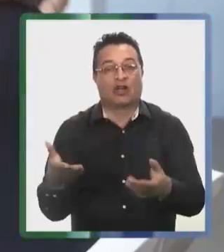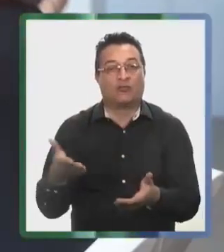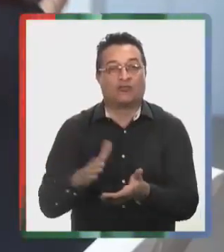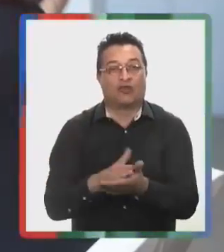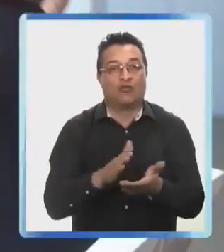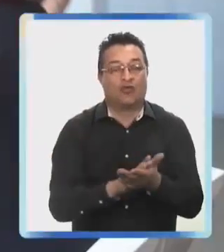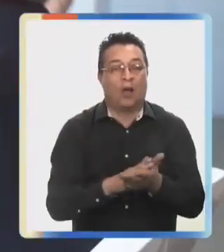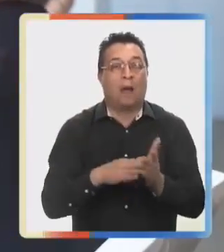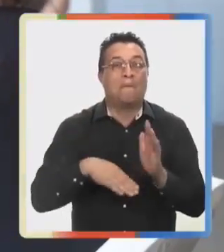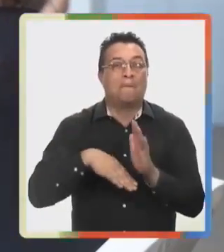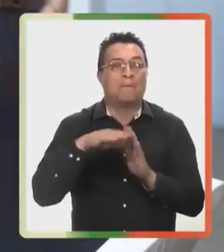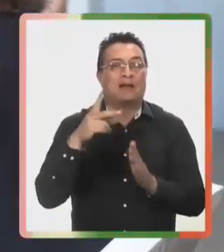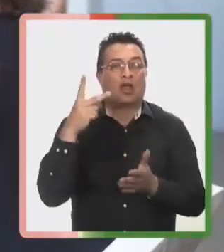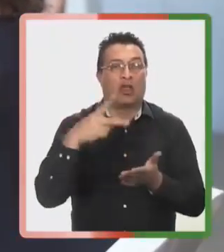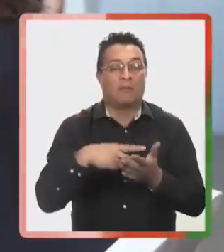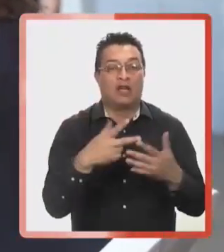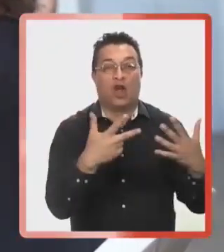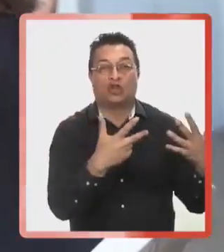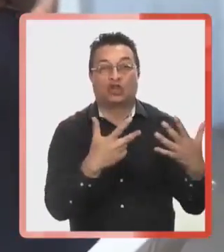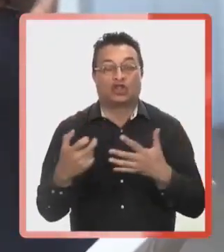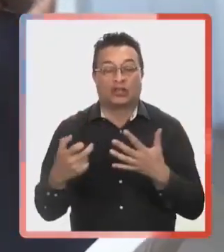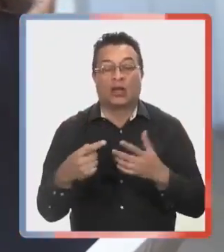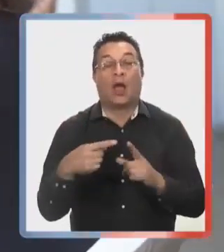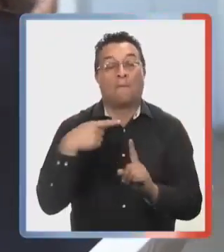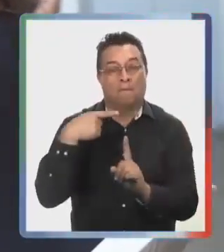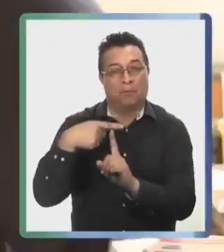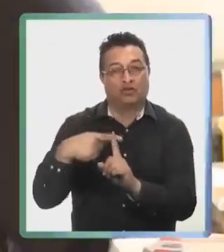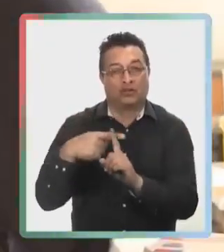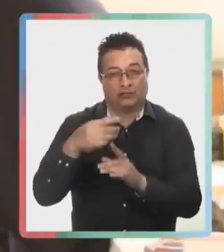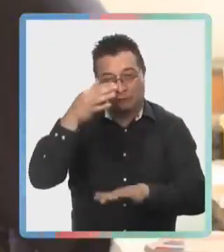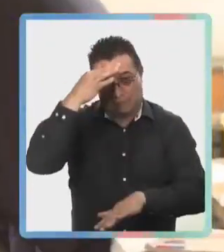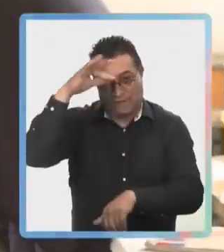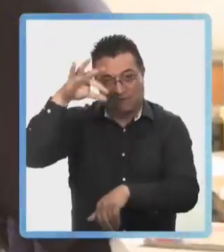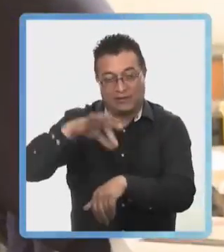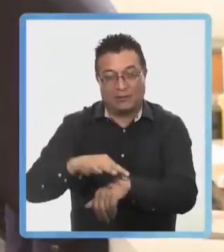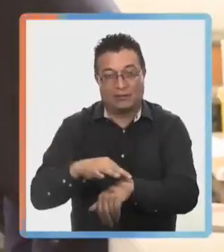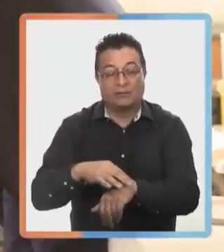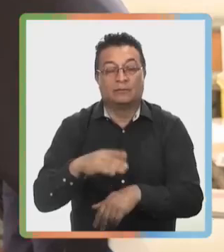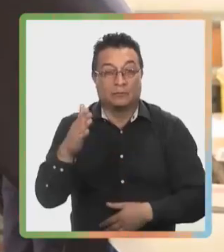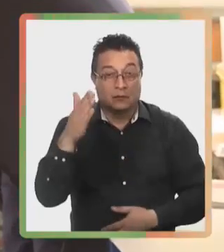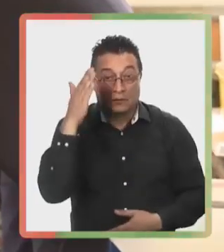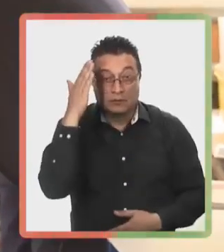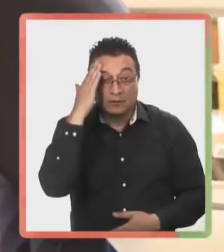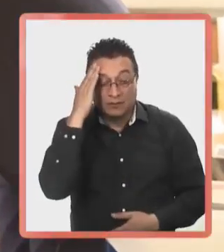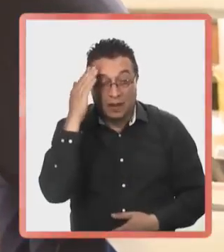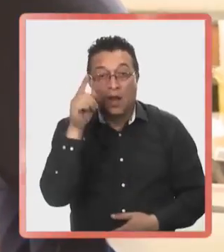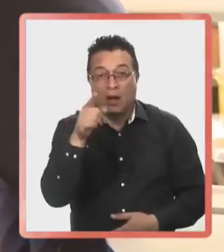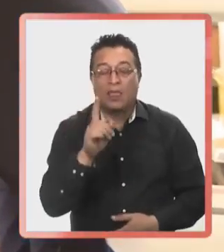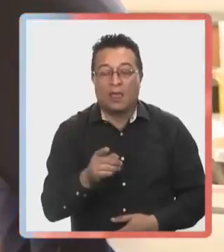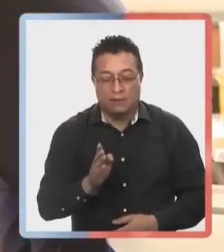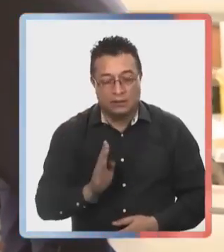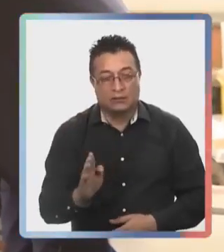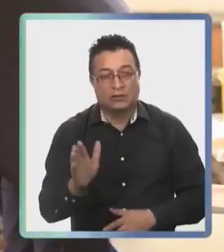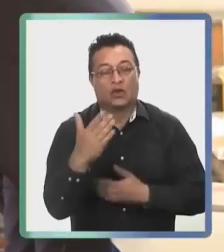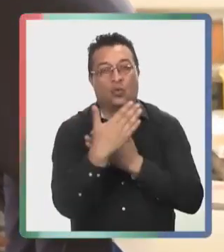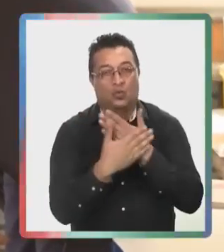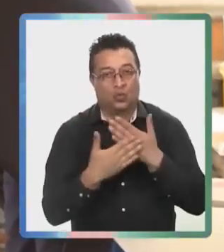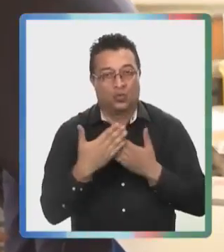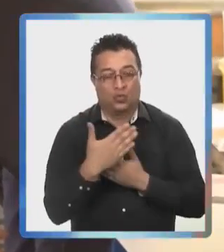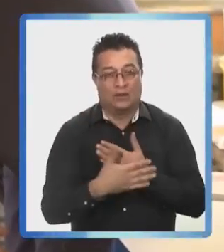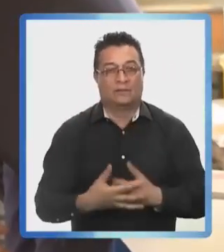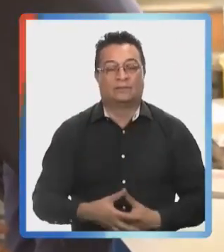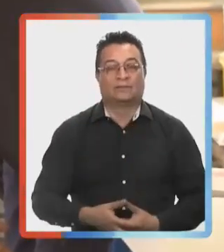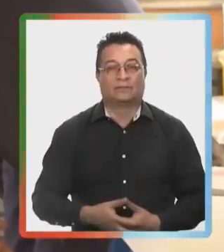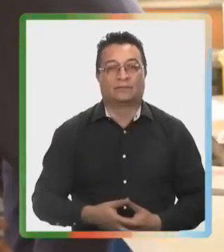personas fallecieron y poco más de 2.800 dieron positivo a la enfermedad. Un recordatorio de que hay que seguir